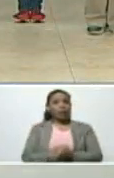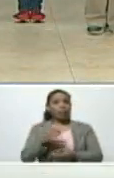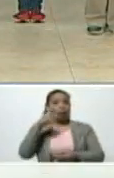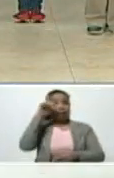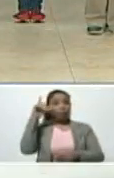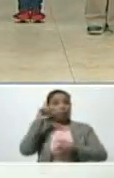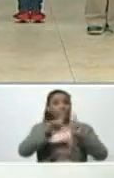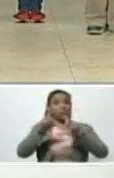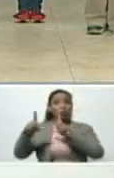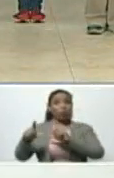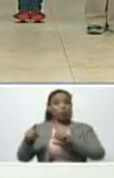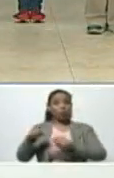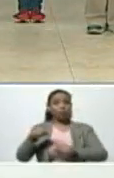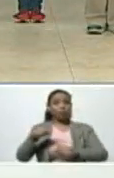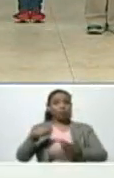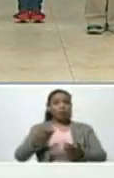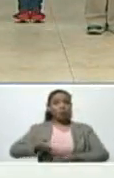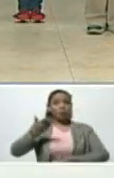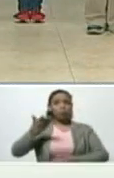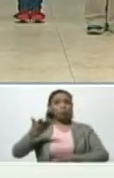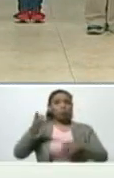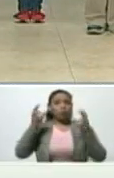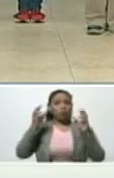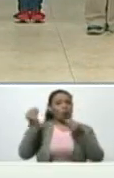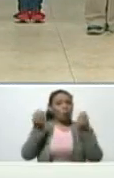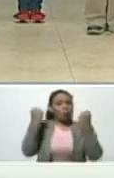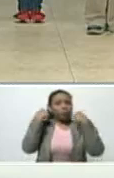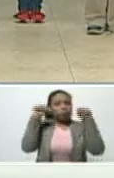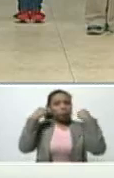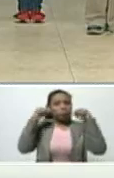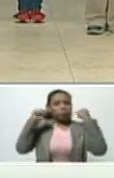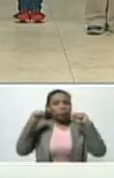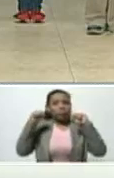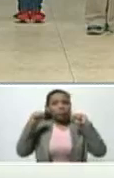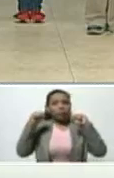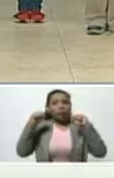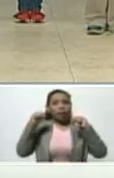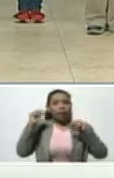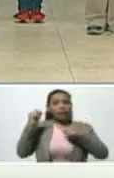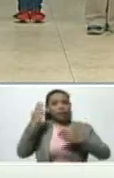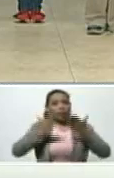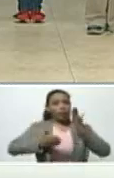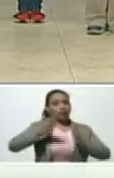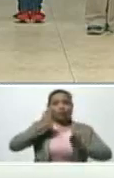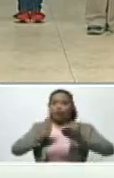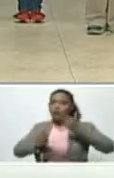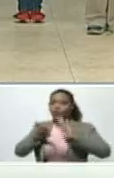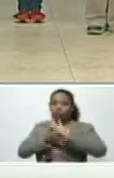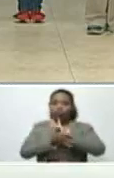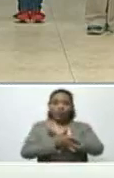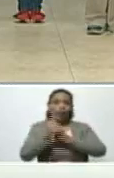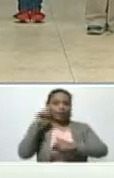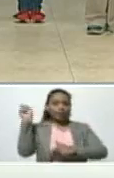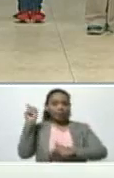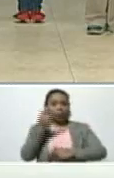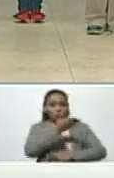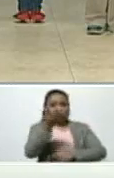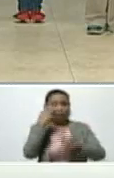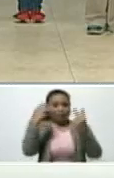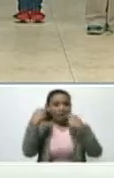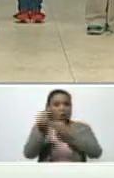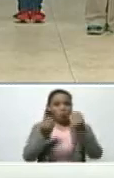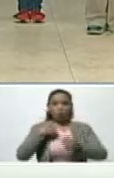laboratorio prototipo rápido de la BAE para la investigación e innovación espacial. Para que ustedes vean, no